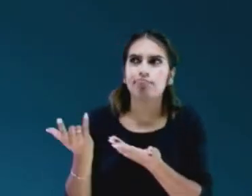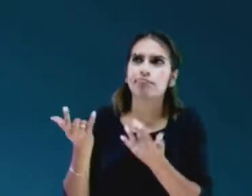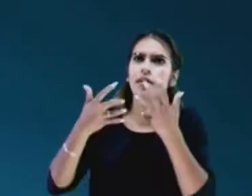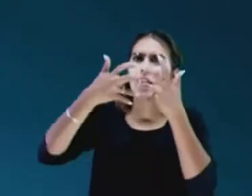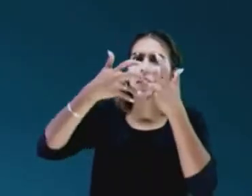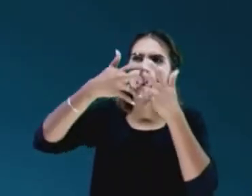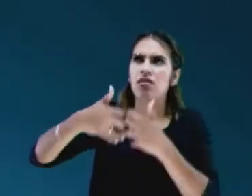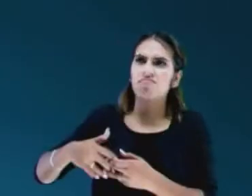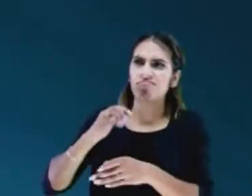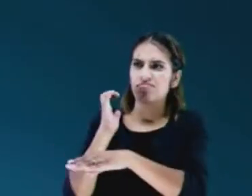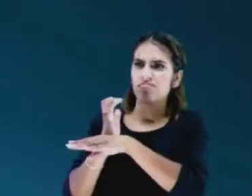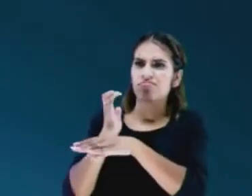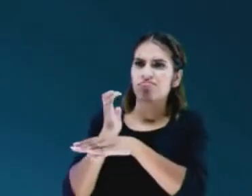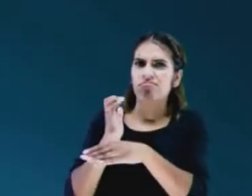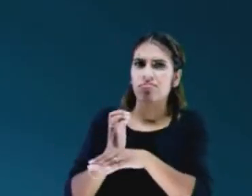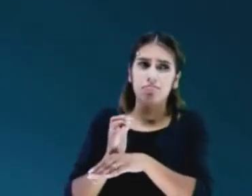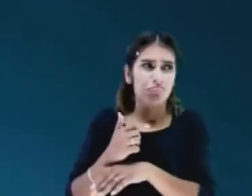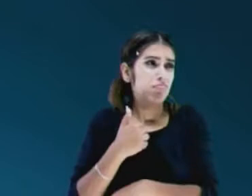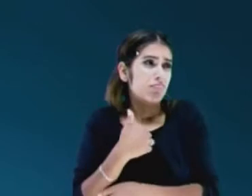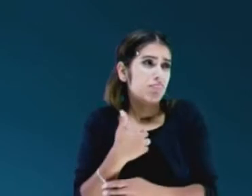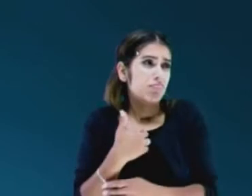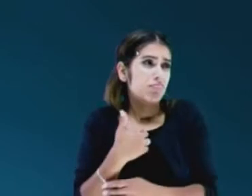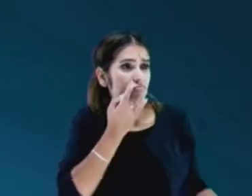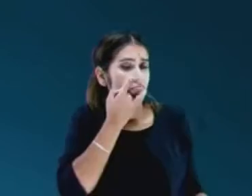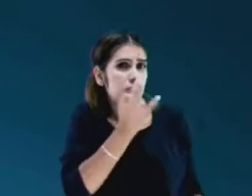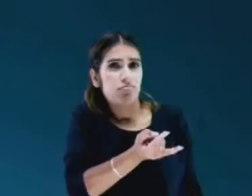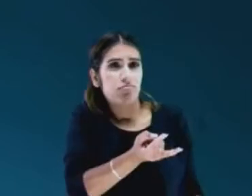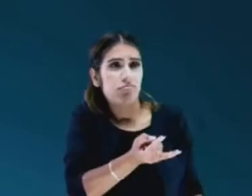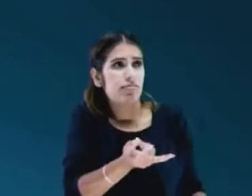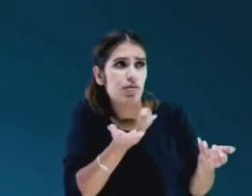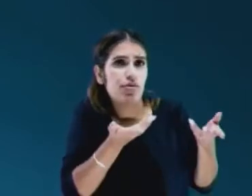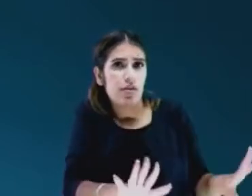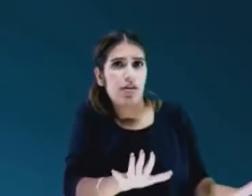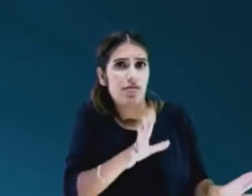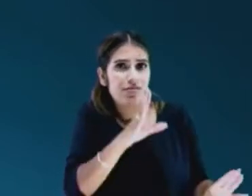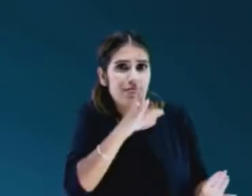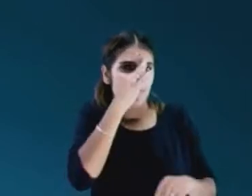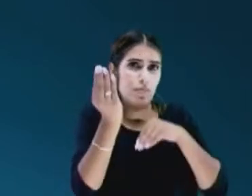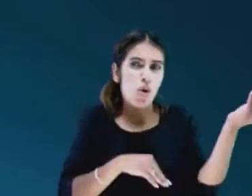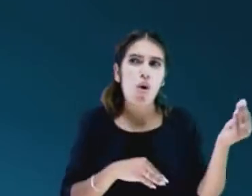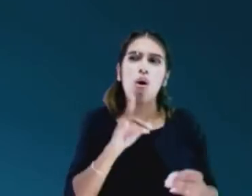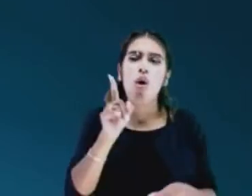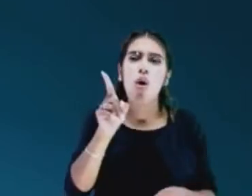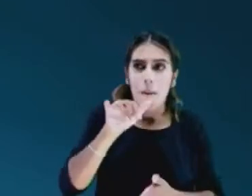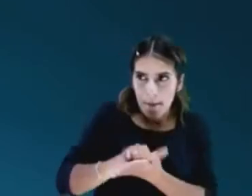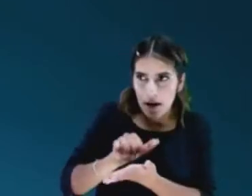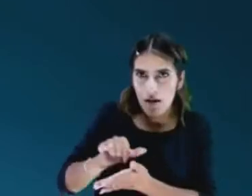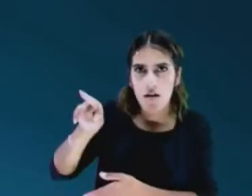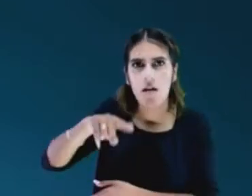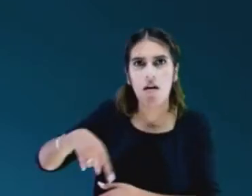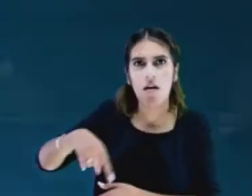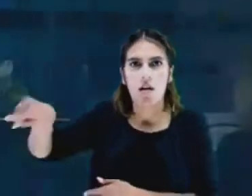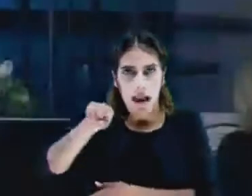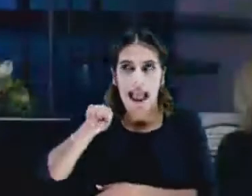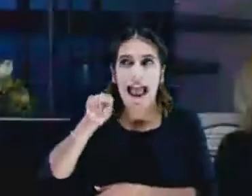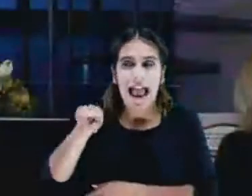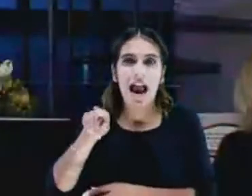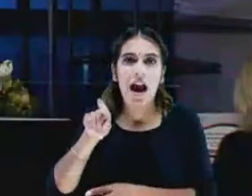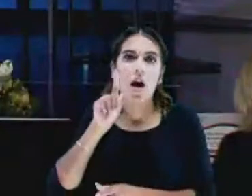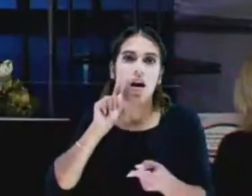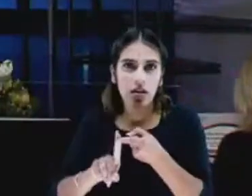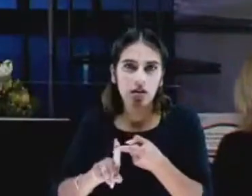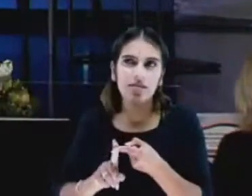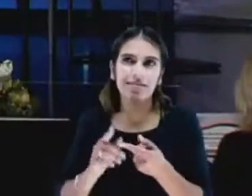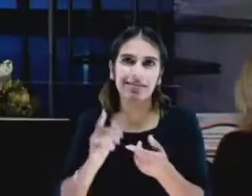me interesa no me conviene no estoy de acuerdo o la misma agencia la idea es que la agencia previamente y para un tema de eficiencia